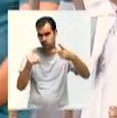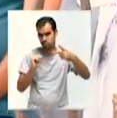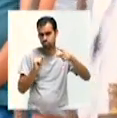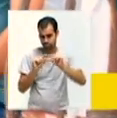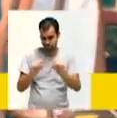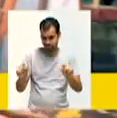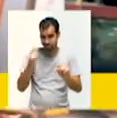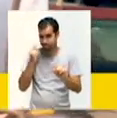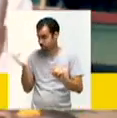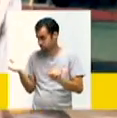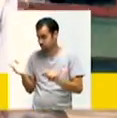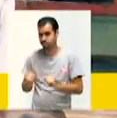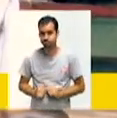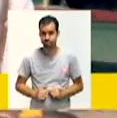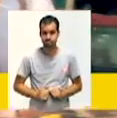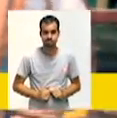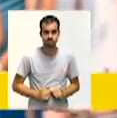nacionales